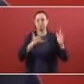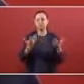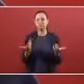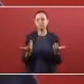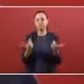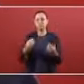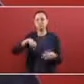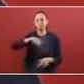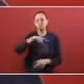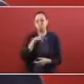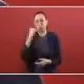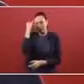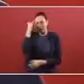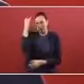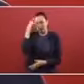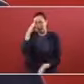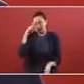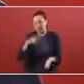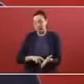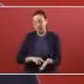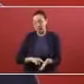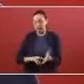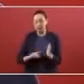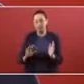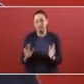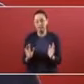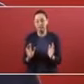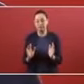nuestras convicciones.